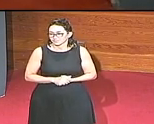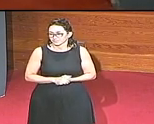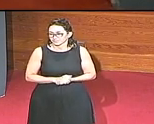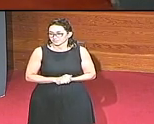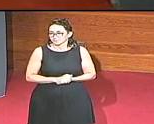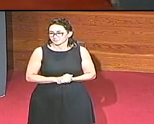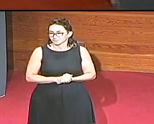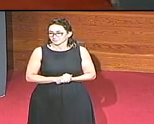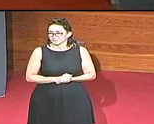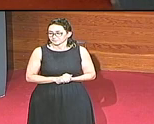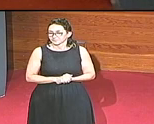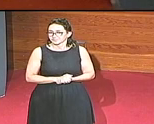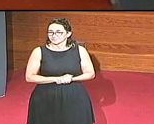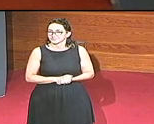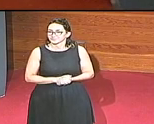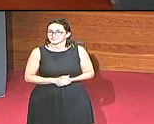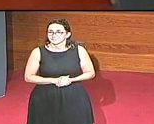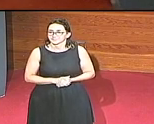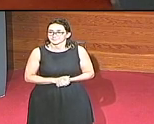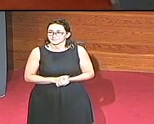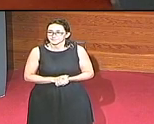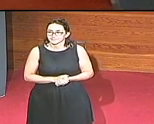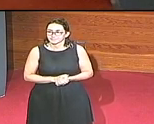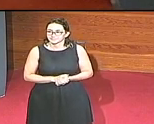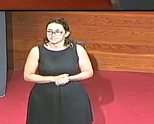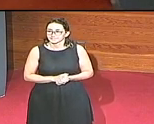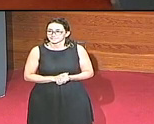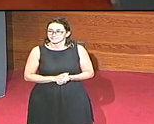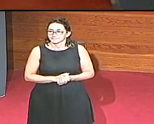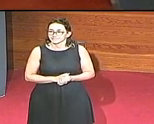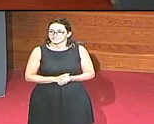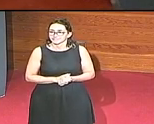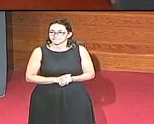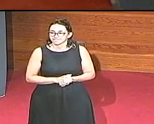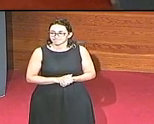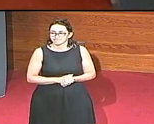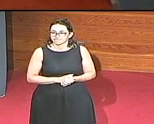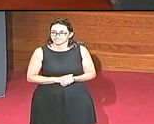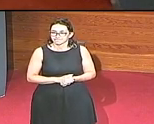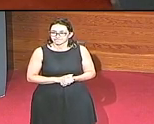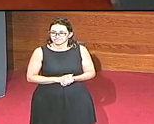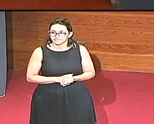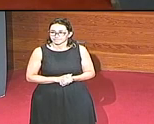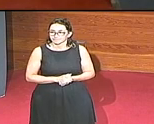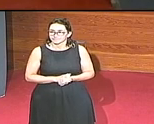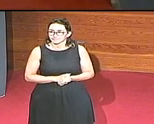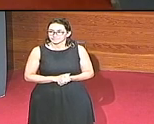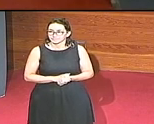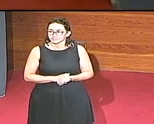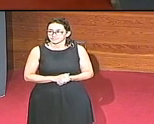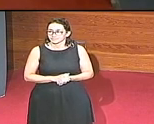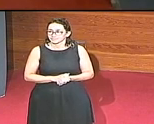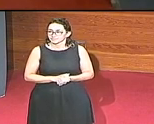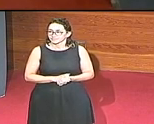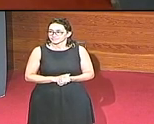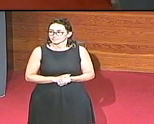en el correo de buscarían es in situ en i'm bad land liburu virtud irá con mickey es punta era visita a la